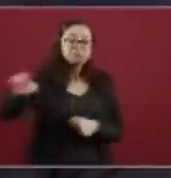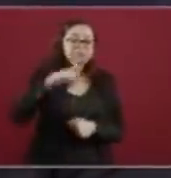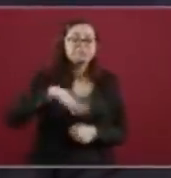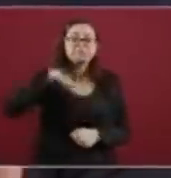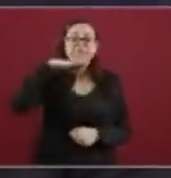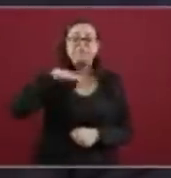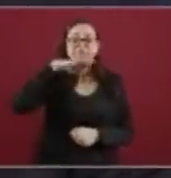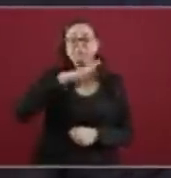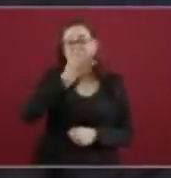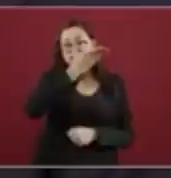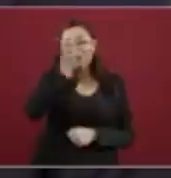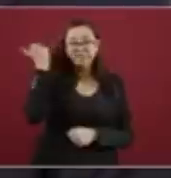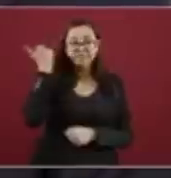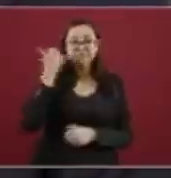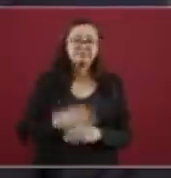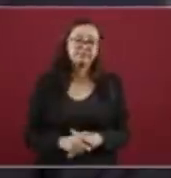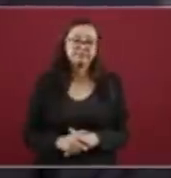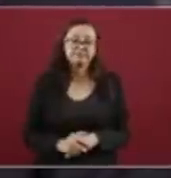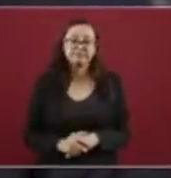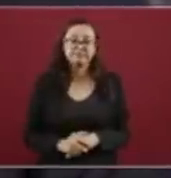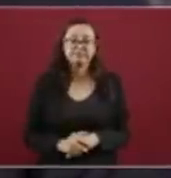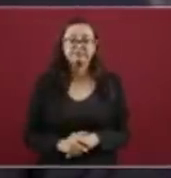Yo